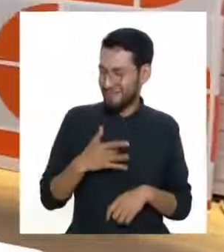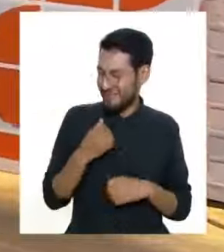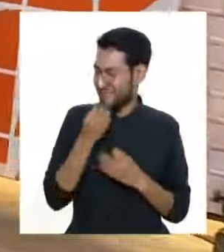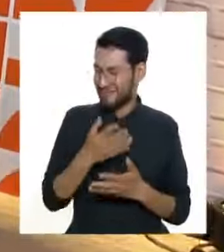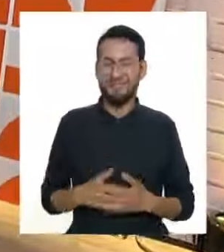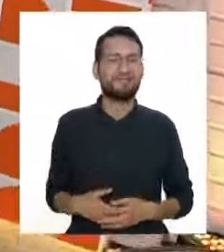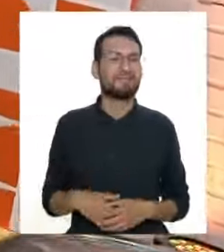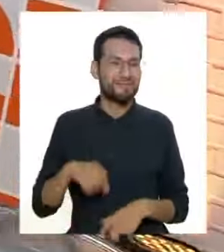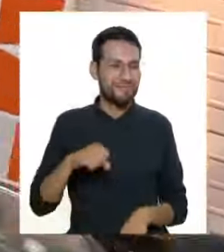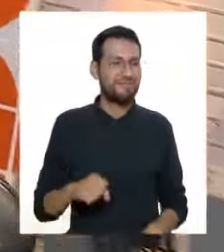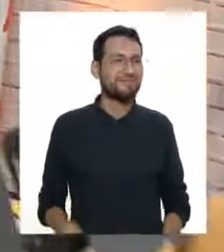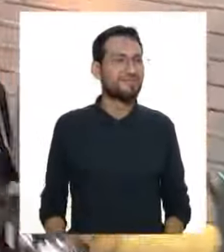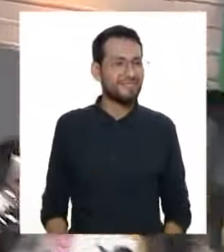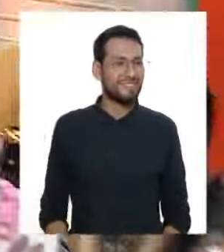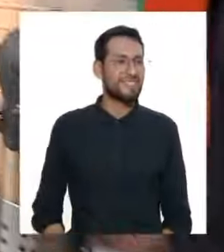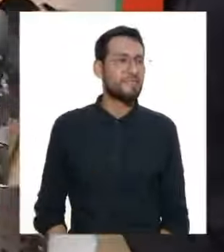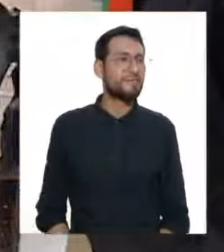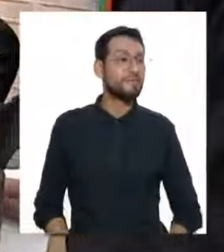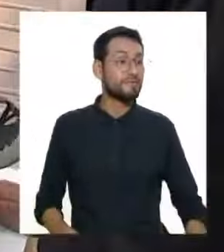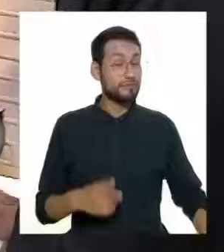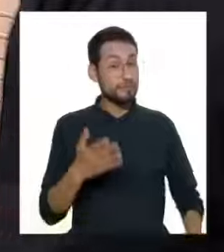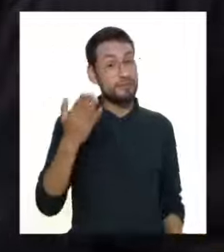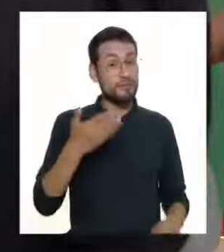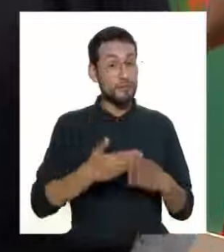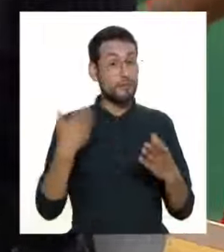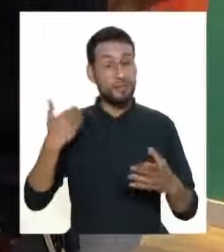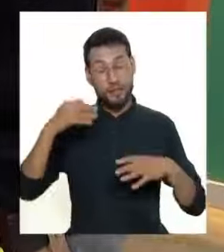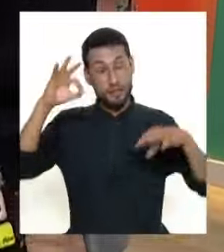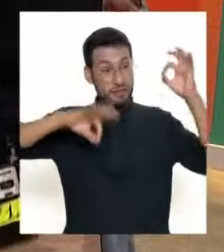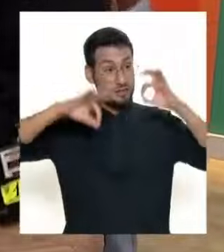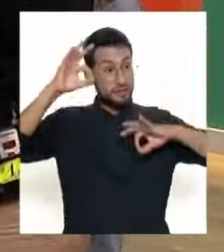Sí. Oye, eso que antes de hacer una obra